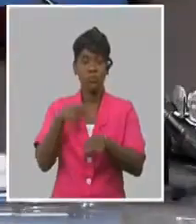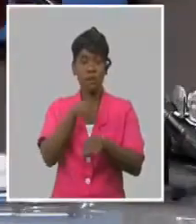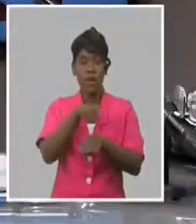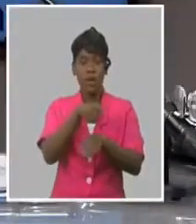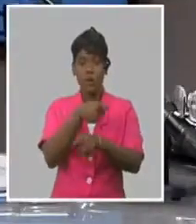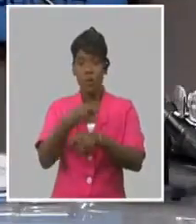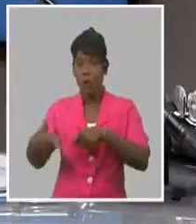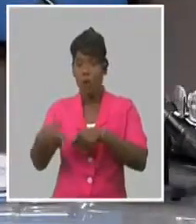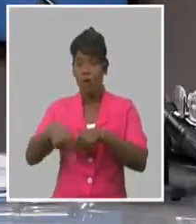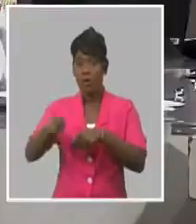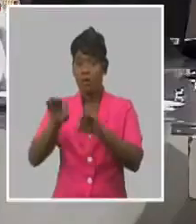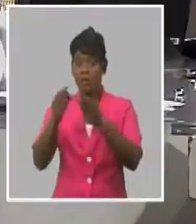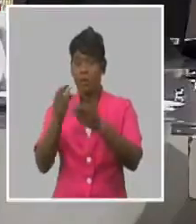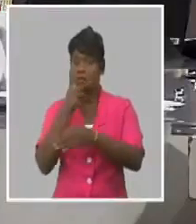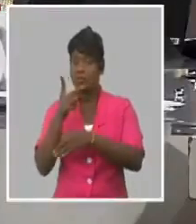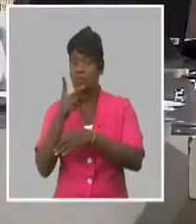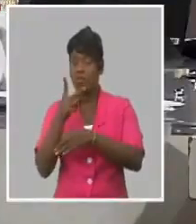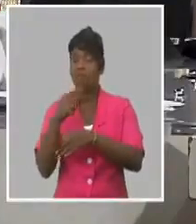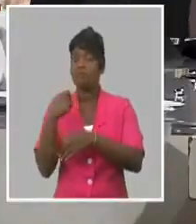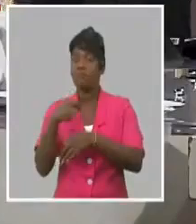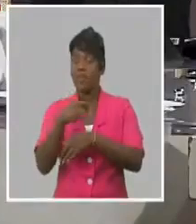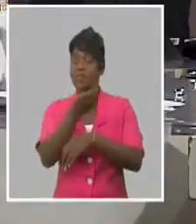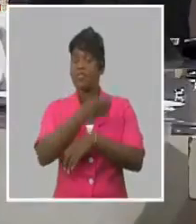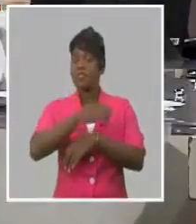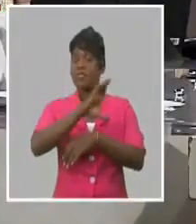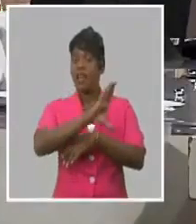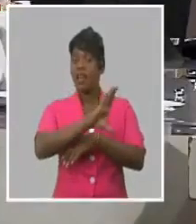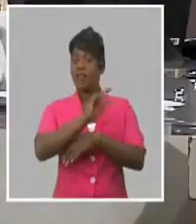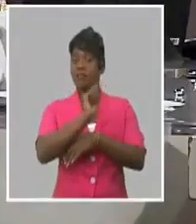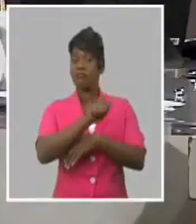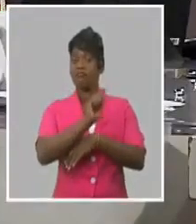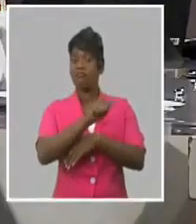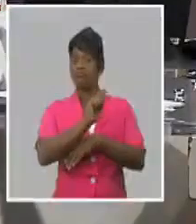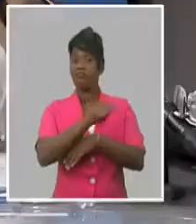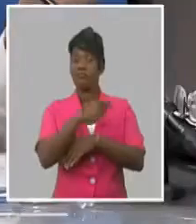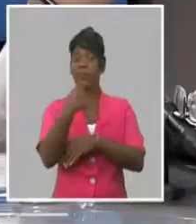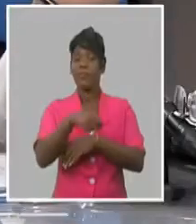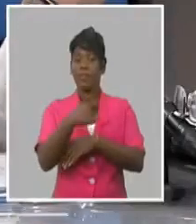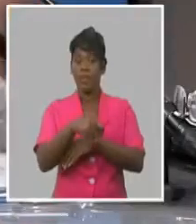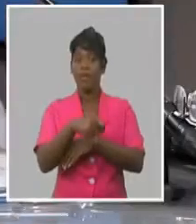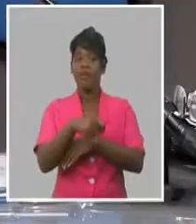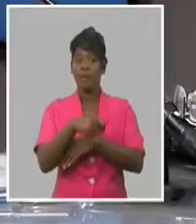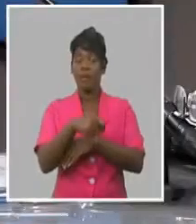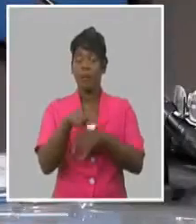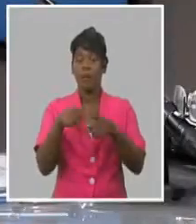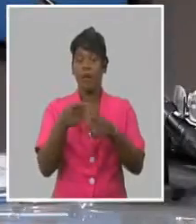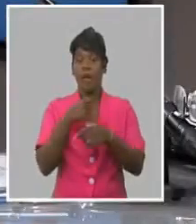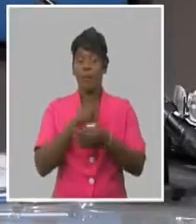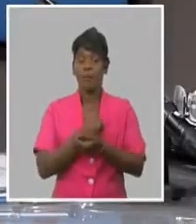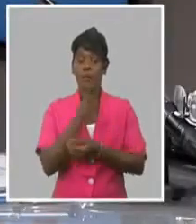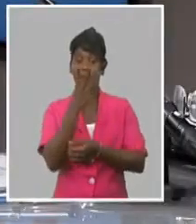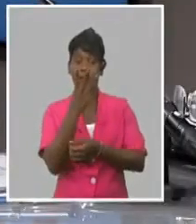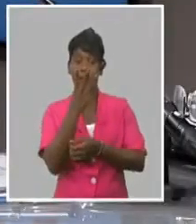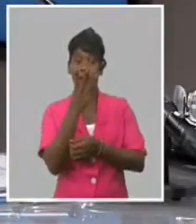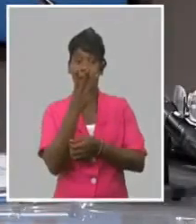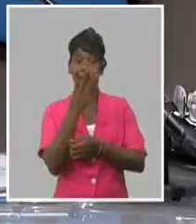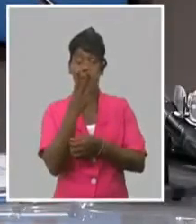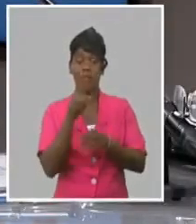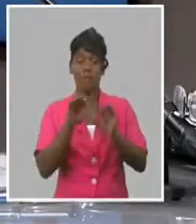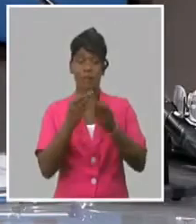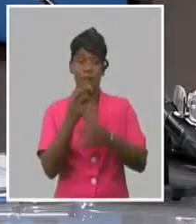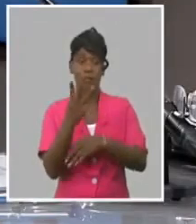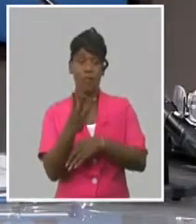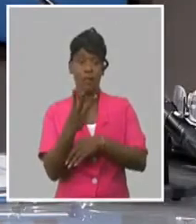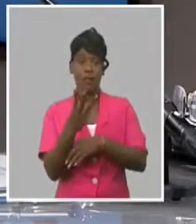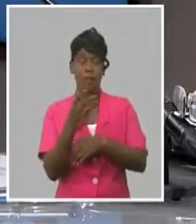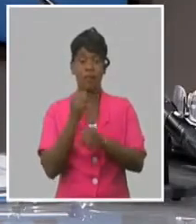medias ponderadas. Claro. Pues sí, aproximadamente 3 personas por núcleo. 3 personas por núcleo y trabajan 2. Vaya. Entonces,